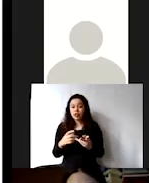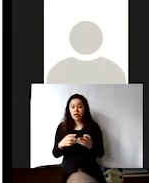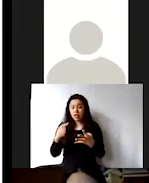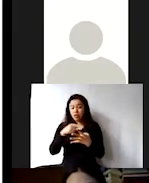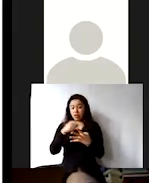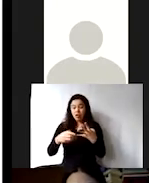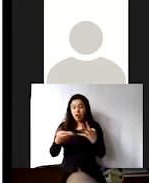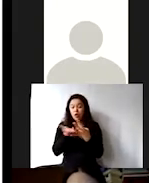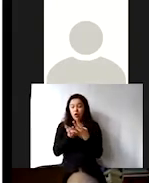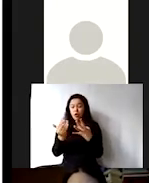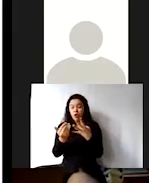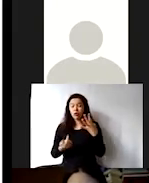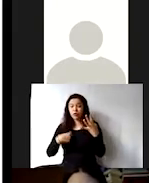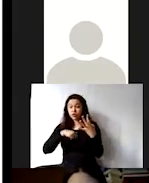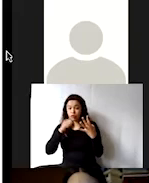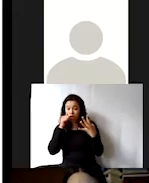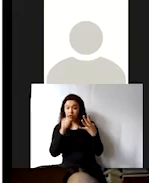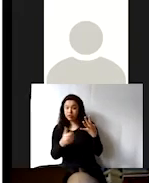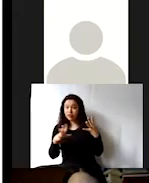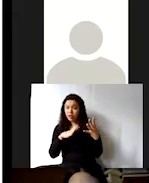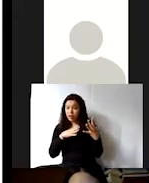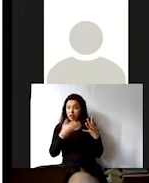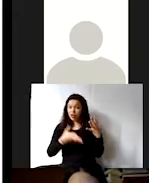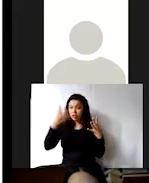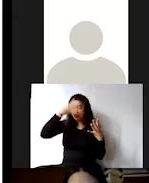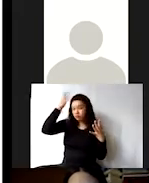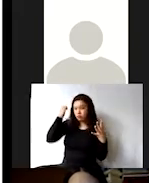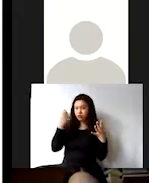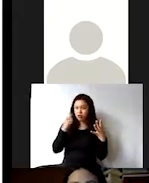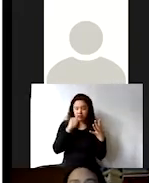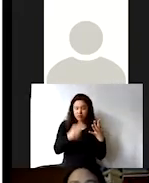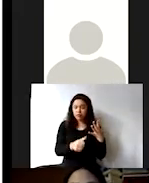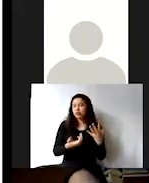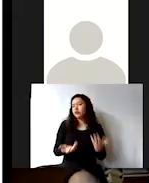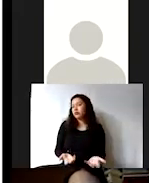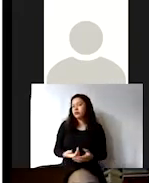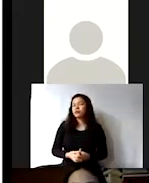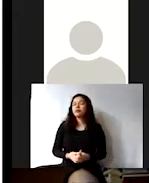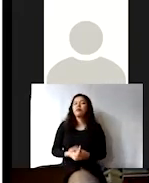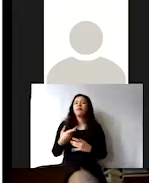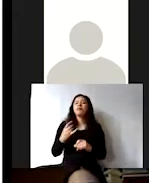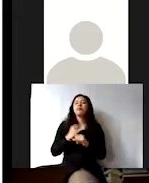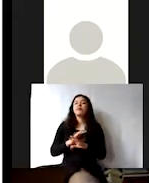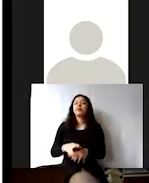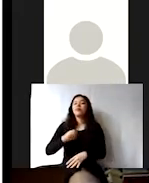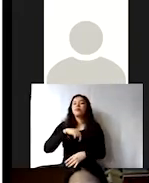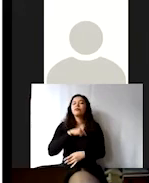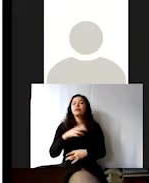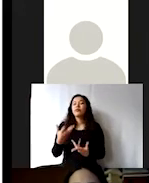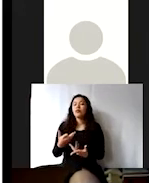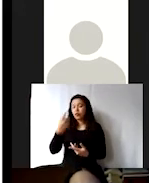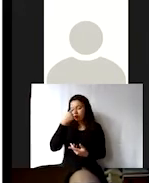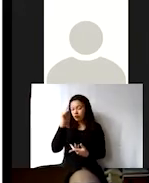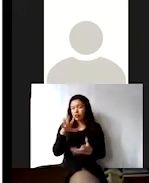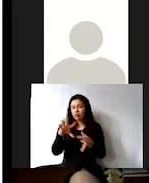Morelos en la que estamos impactando de alguna manera o de otra. Entonces, toda esa información no la podemos encontrar